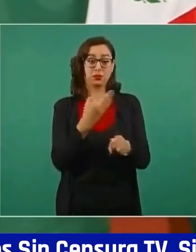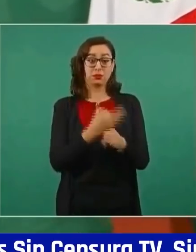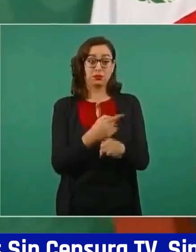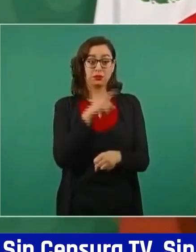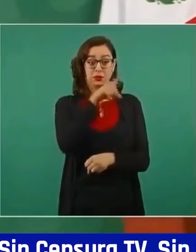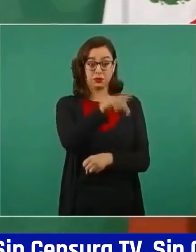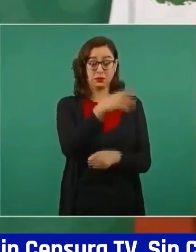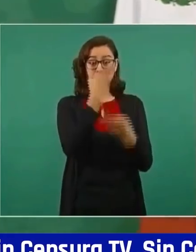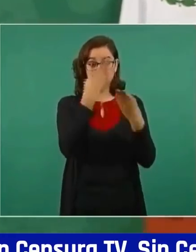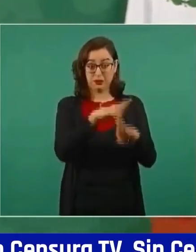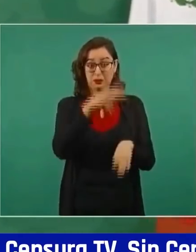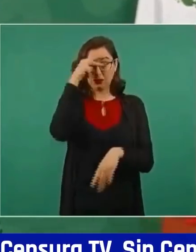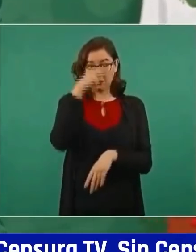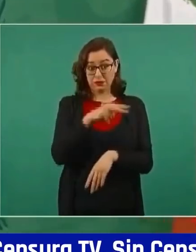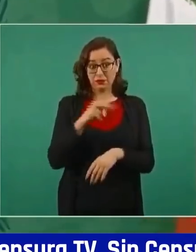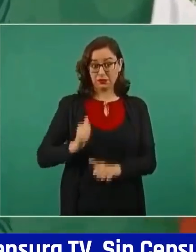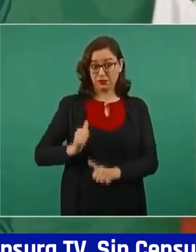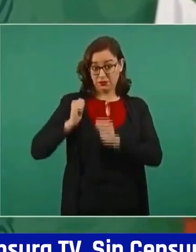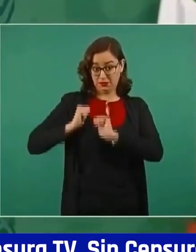crédito